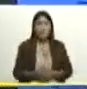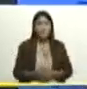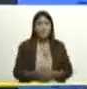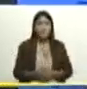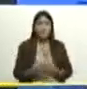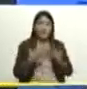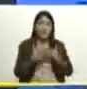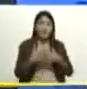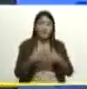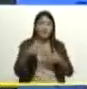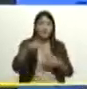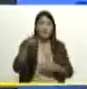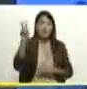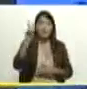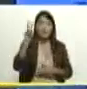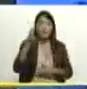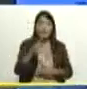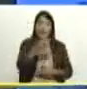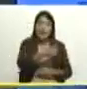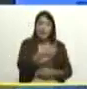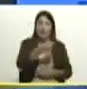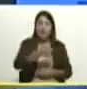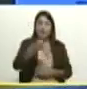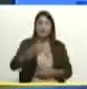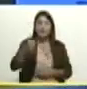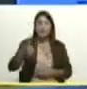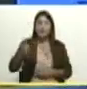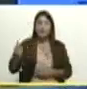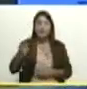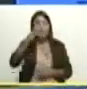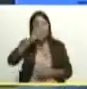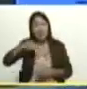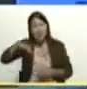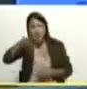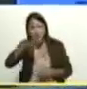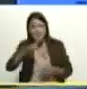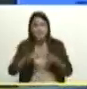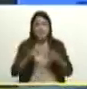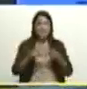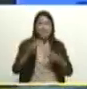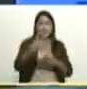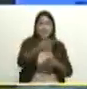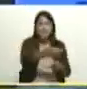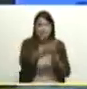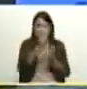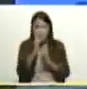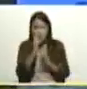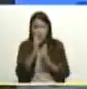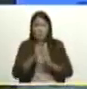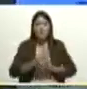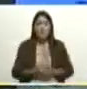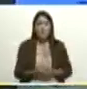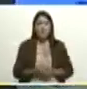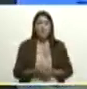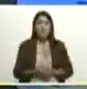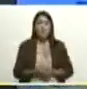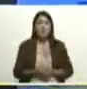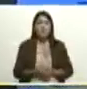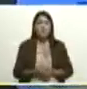productivo empresarial de Venezuela, a cada sector productivo de los campesinos, de los pescadores. Ahí